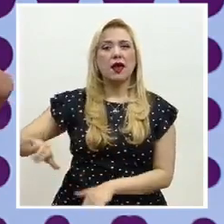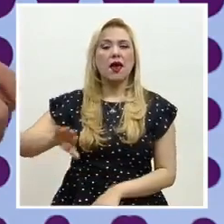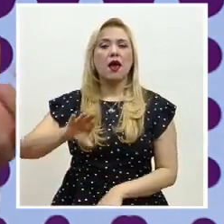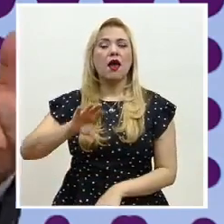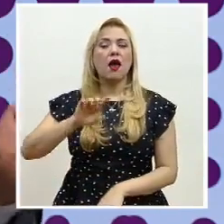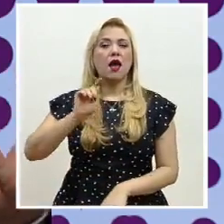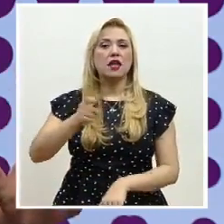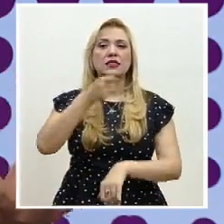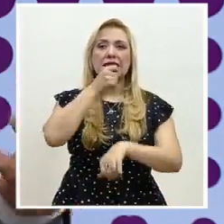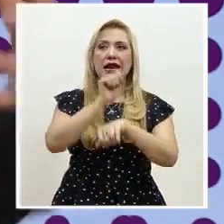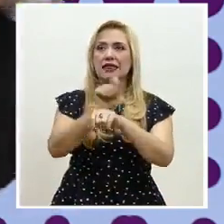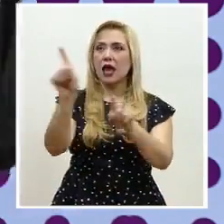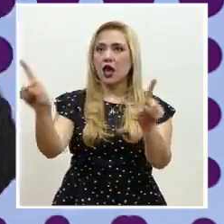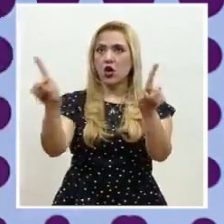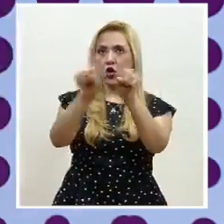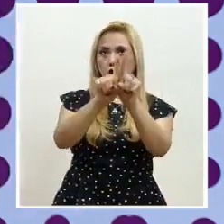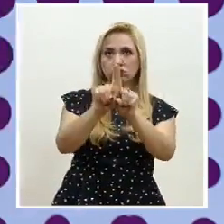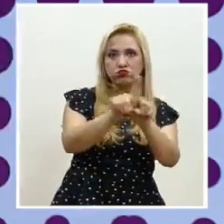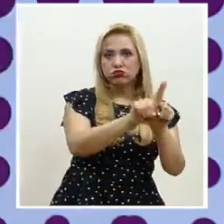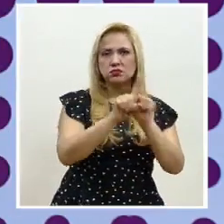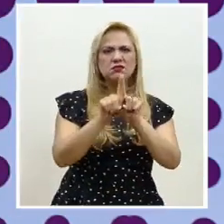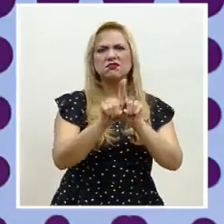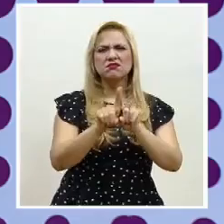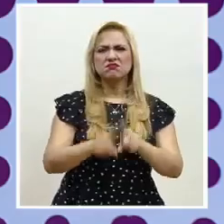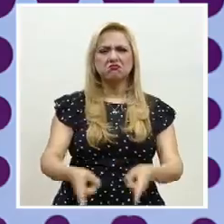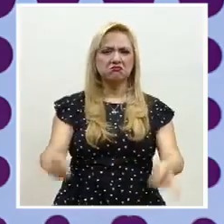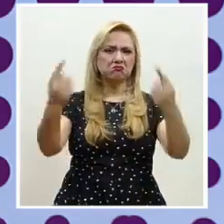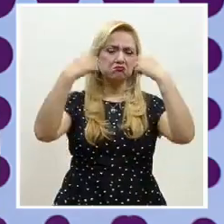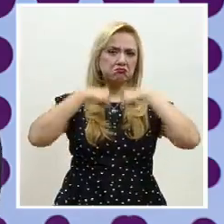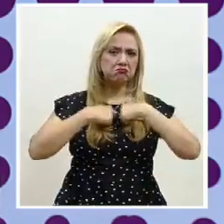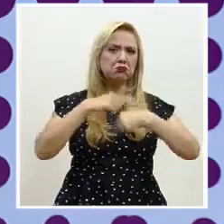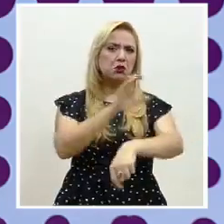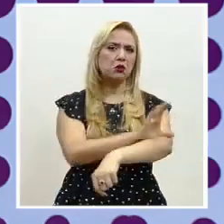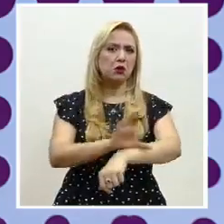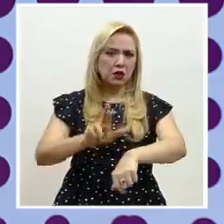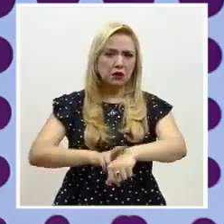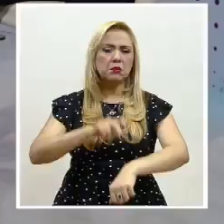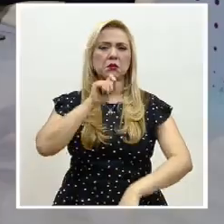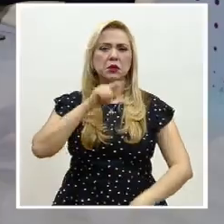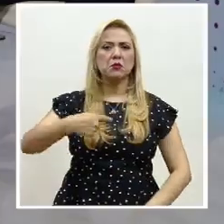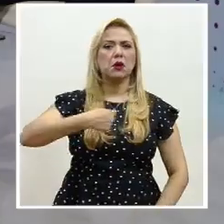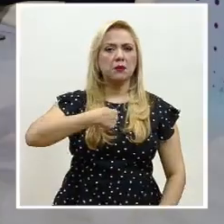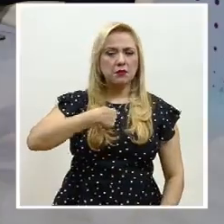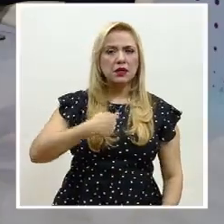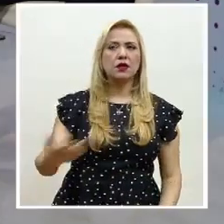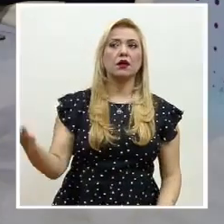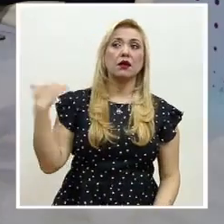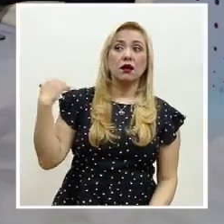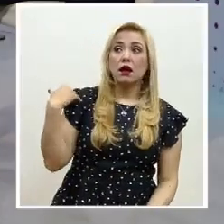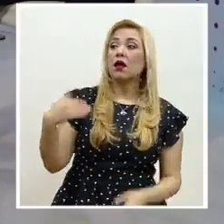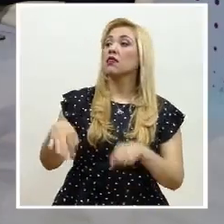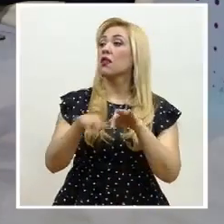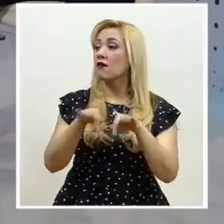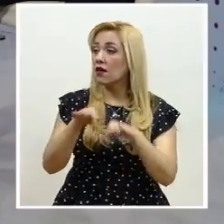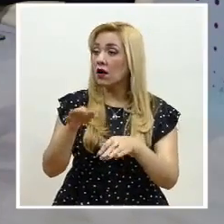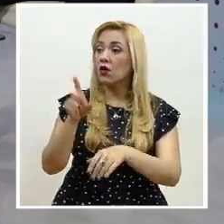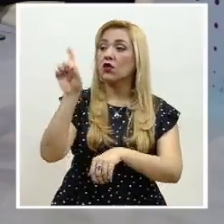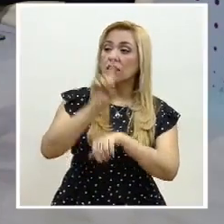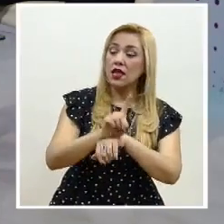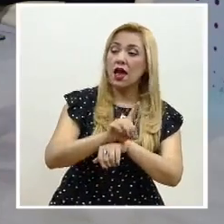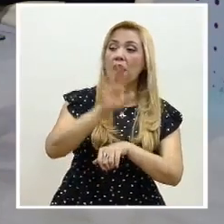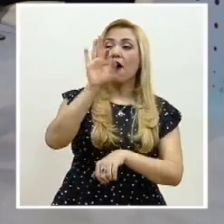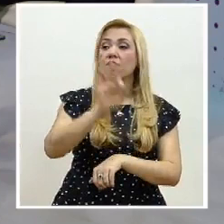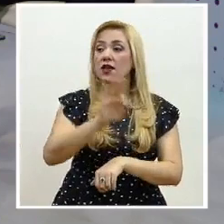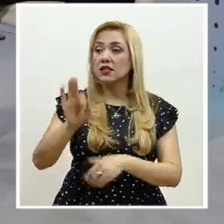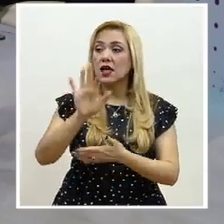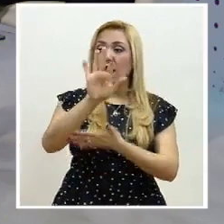particular y entonces el coordinador subsume esa función. También entonces hacemos las funciones de coordinación de agenda, eventos, el